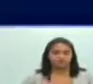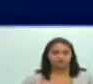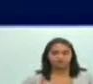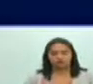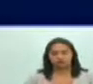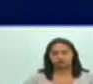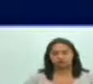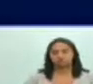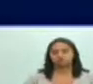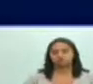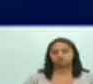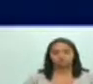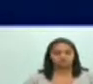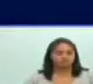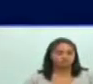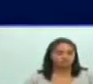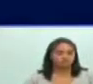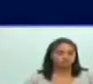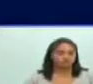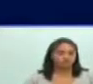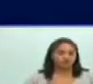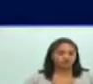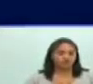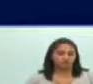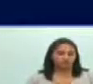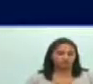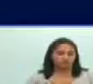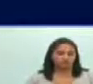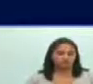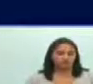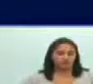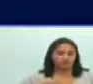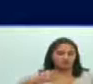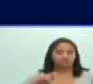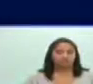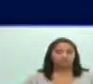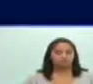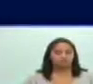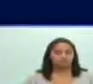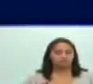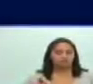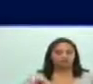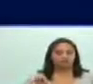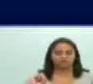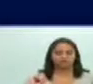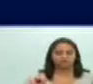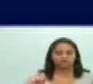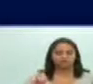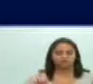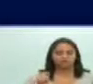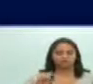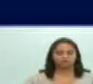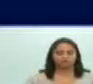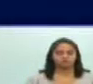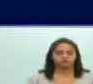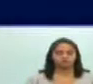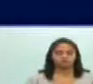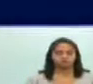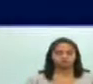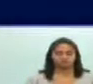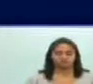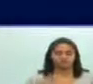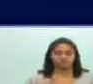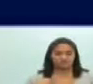formas cortas casi siempre aparecen antepuestas al sustantivo y hacen referencia al